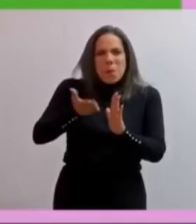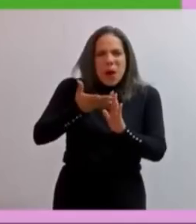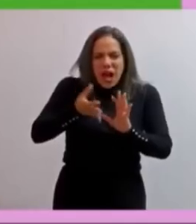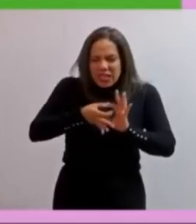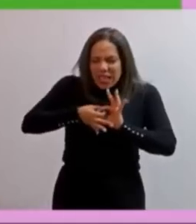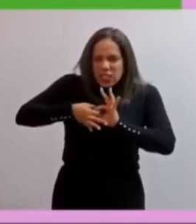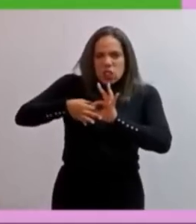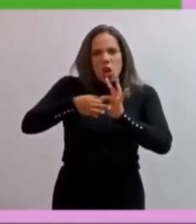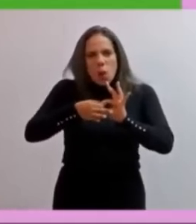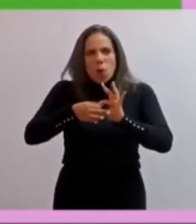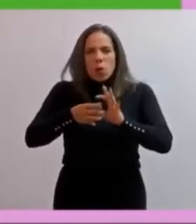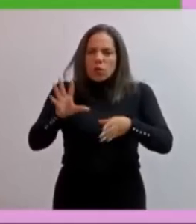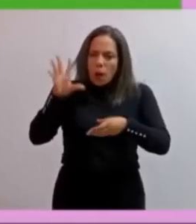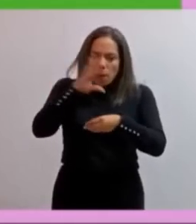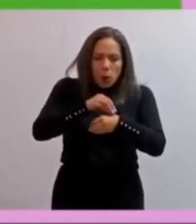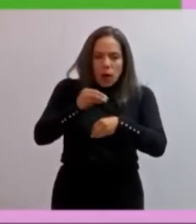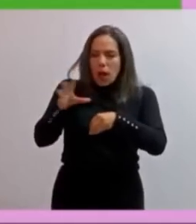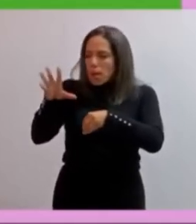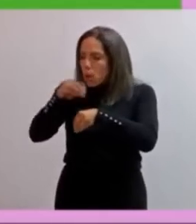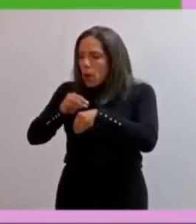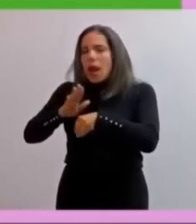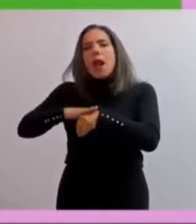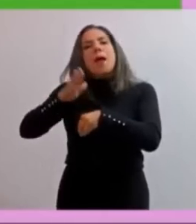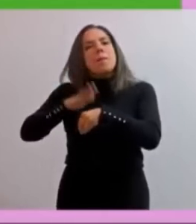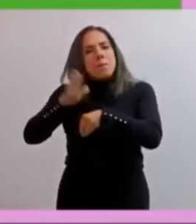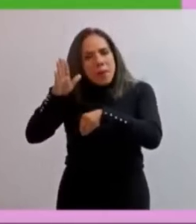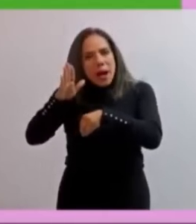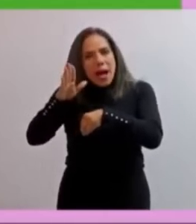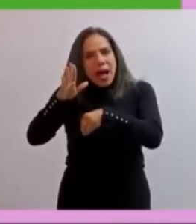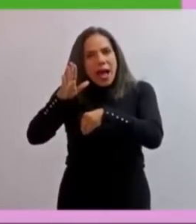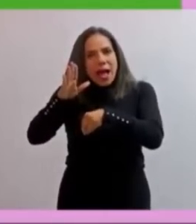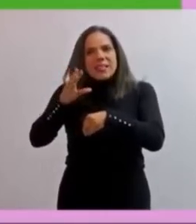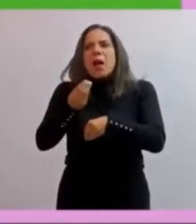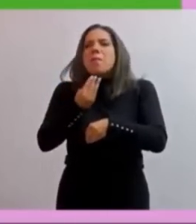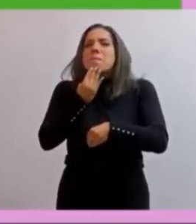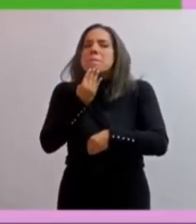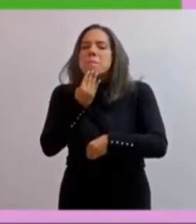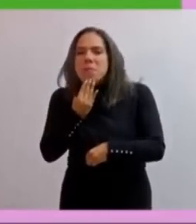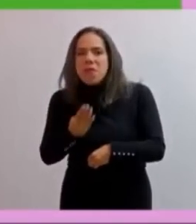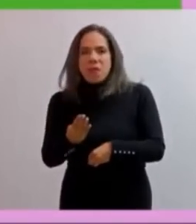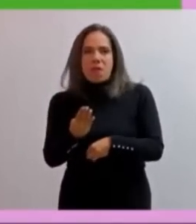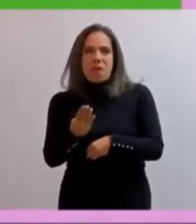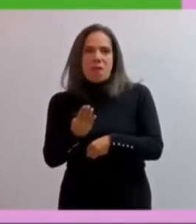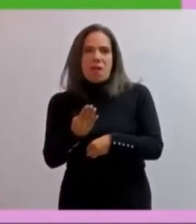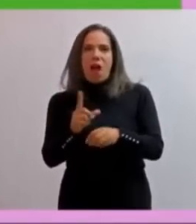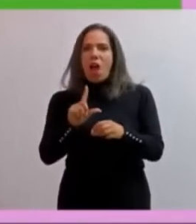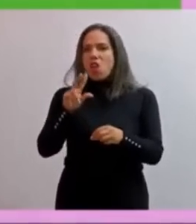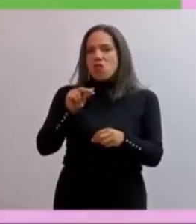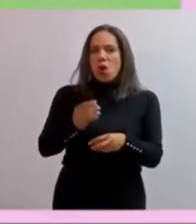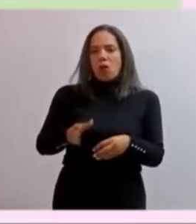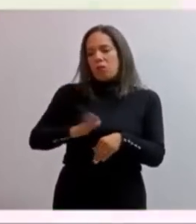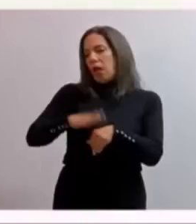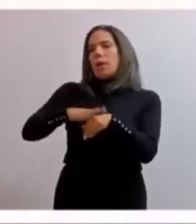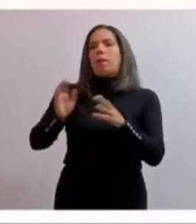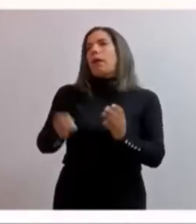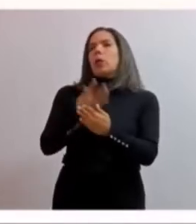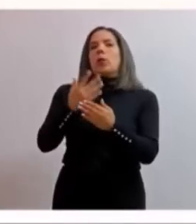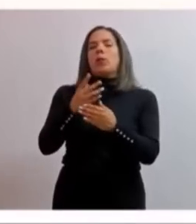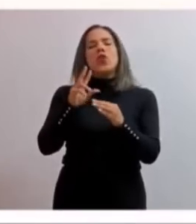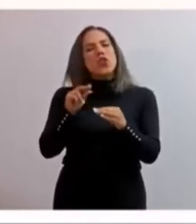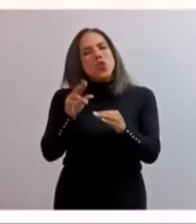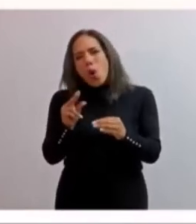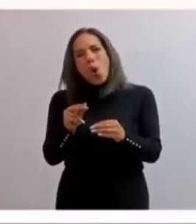trata de hacer un plan de estudios nuevo, se trata de ver cómo enriquecemos esto que el plan de estudios ha